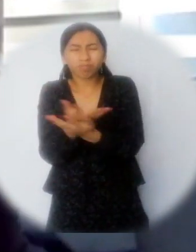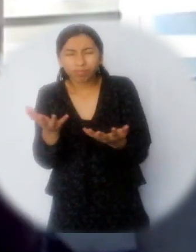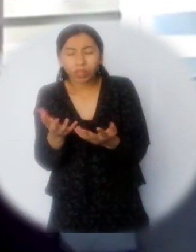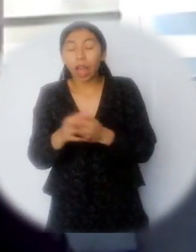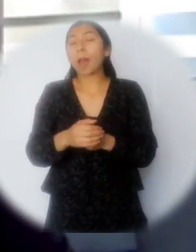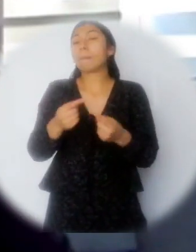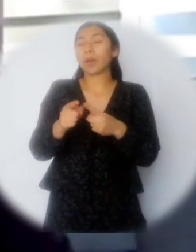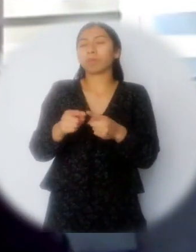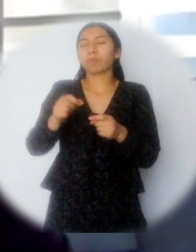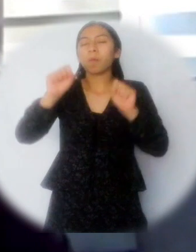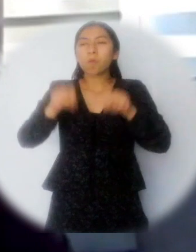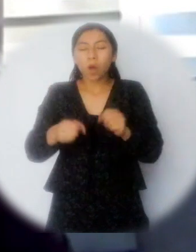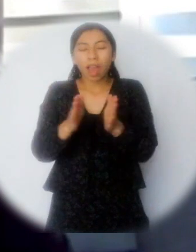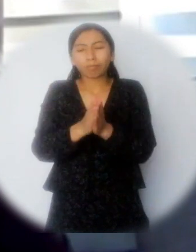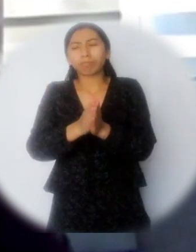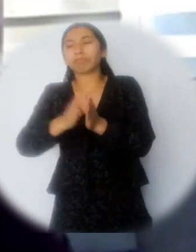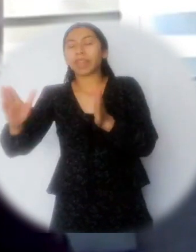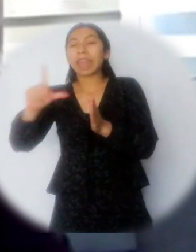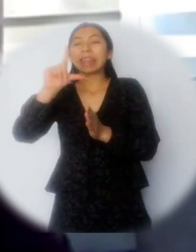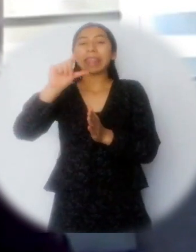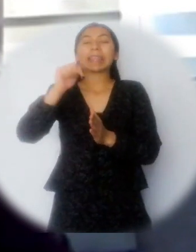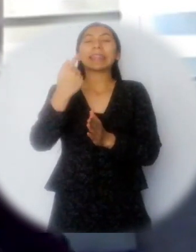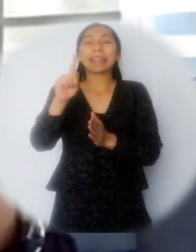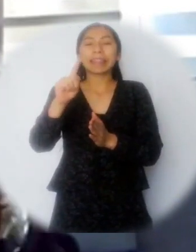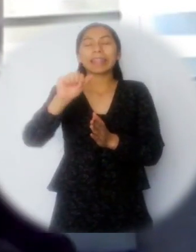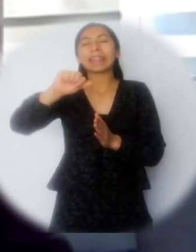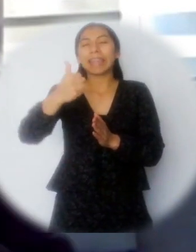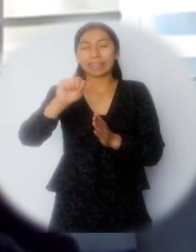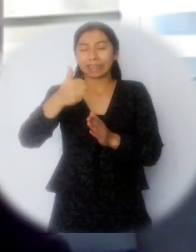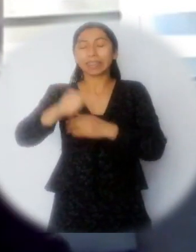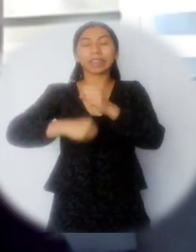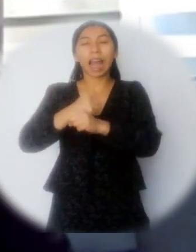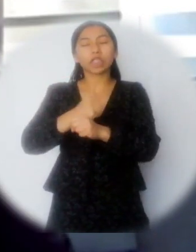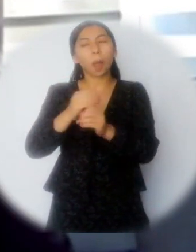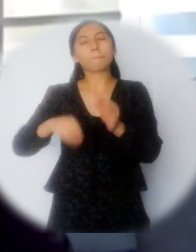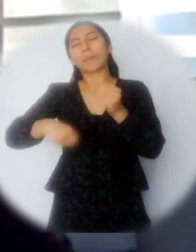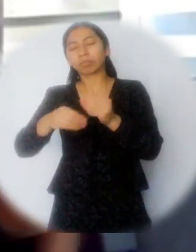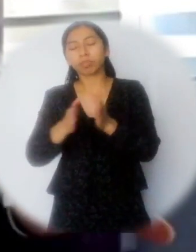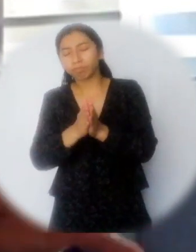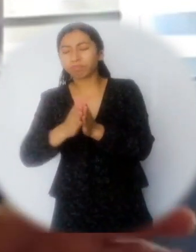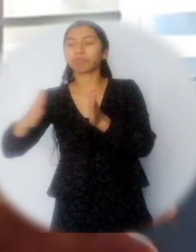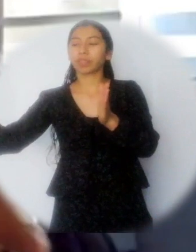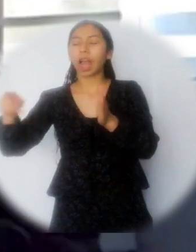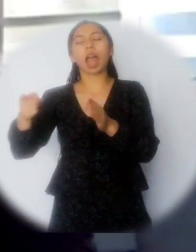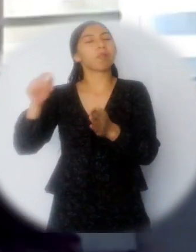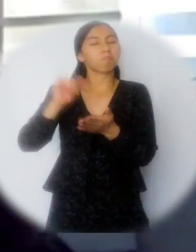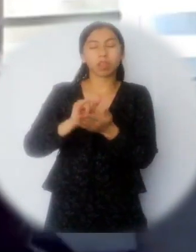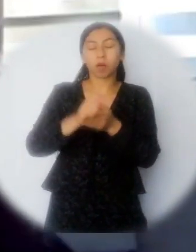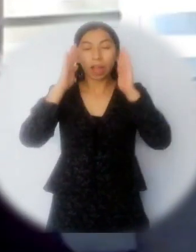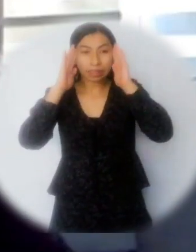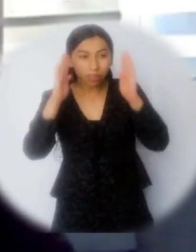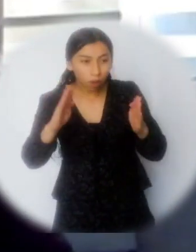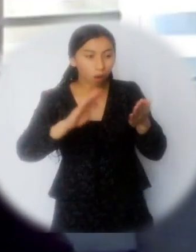garantizarle a las víctimas una prórroga por 10 años más de la ley, buscando siempre garantizar la atención, la asistencia